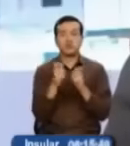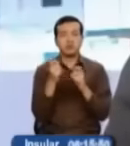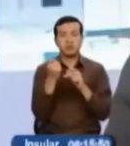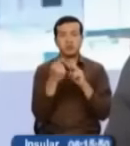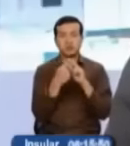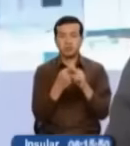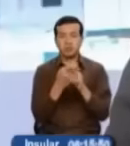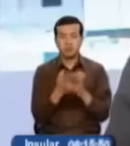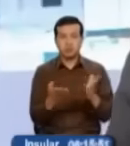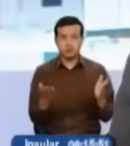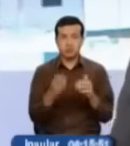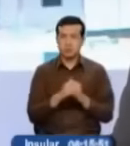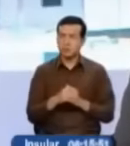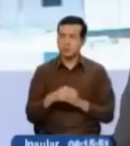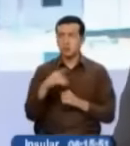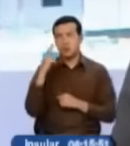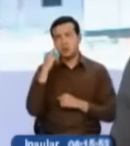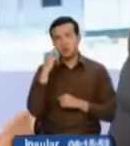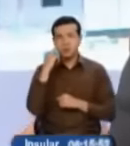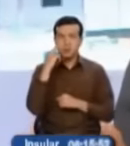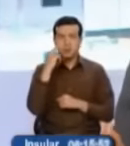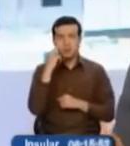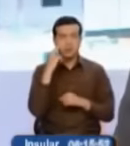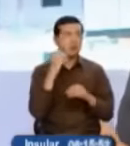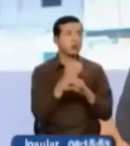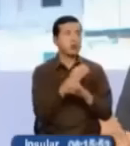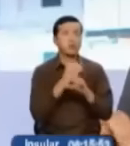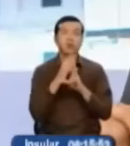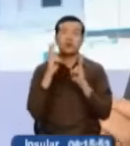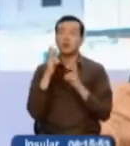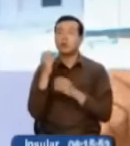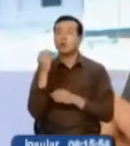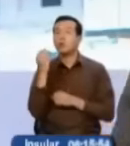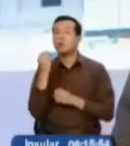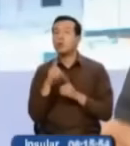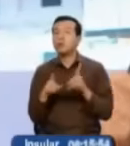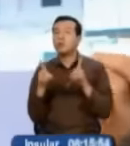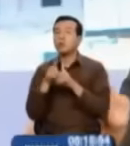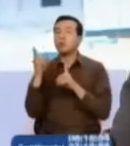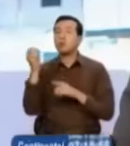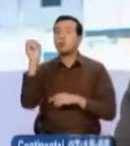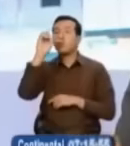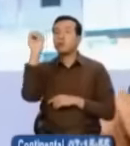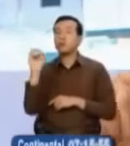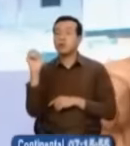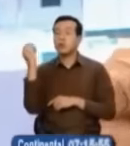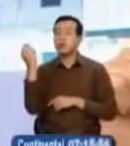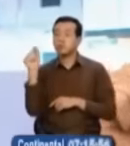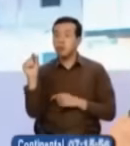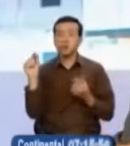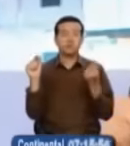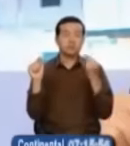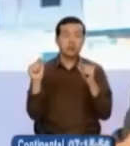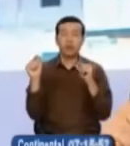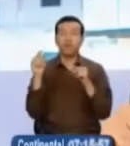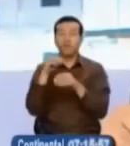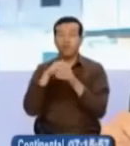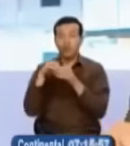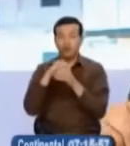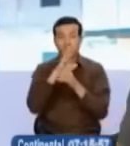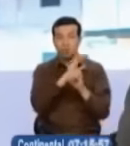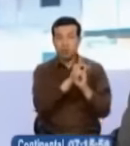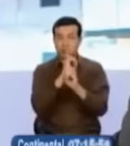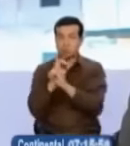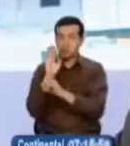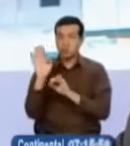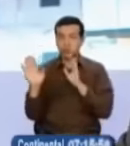hay una relación altamente importante, que no se debe medir en relación del monto, sino del porcentaje de asignación de los fondos de estas